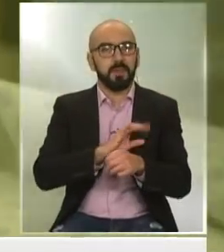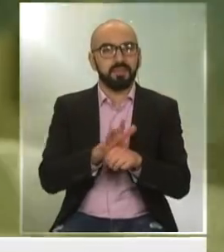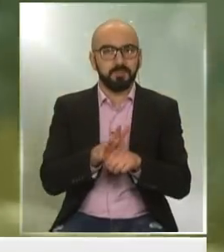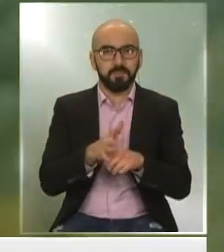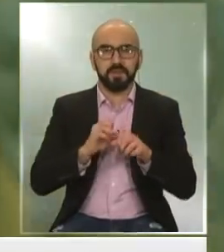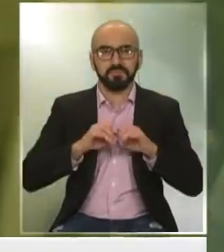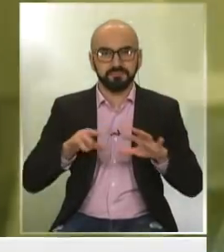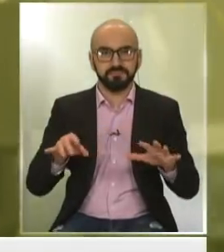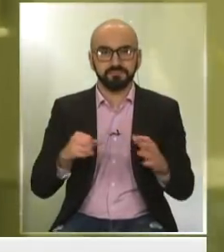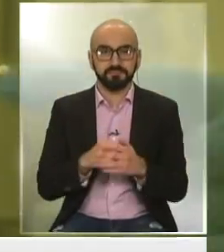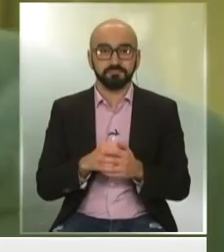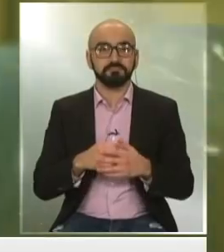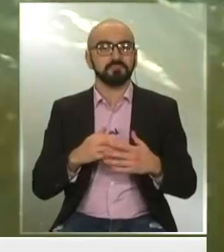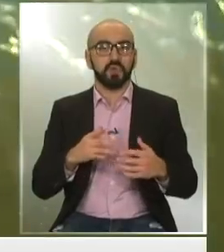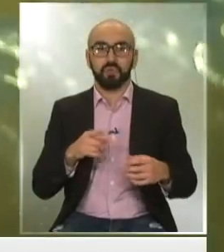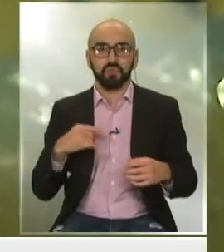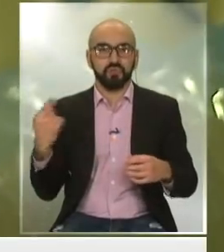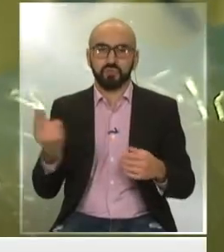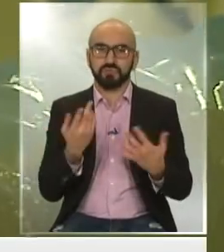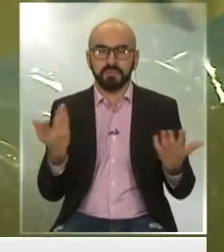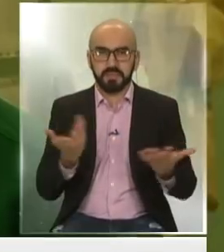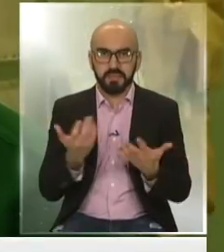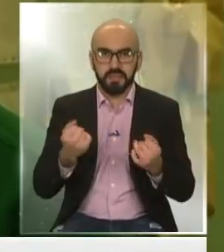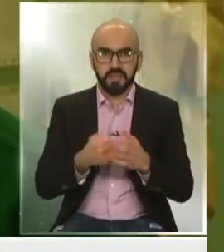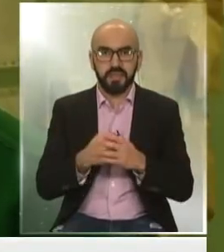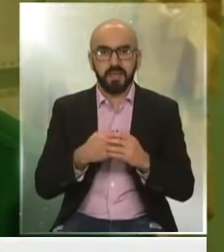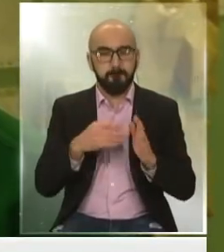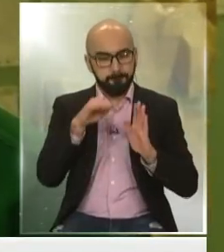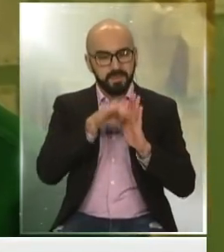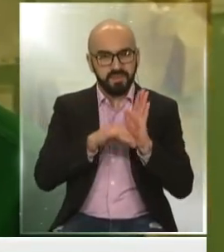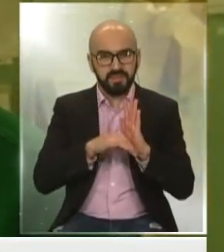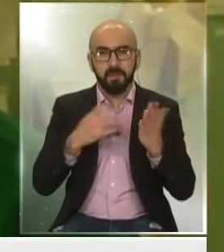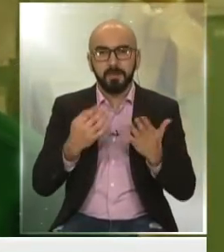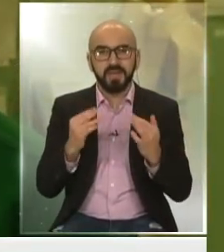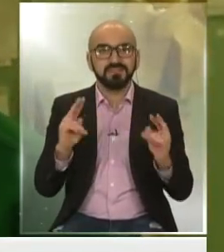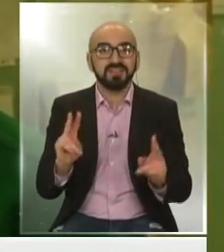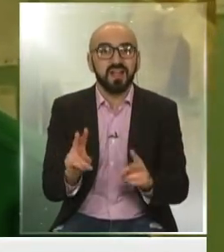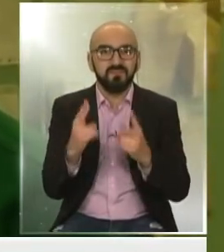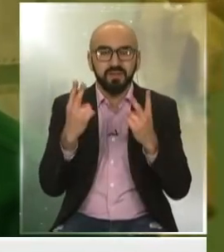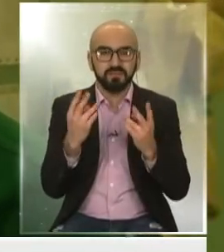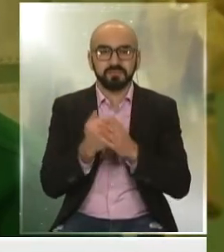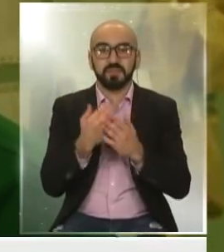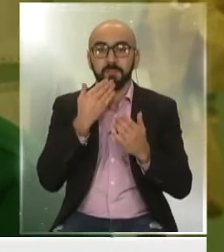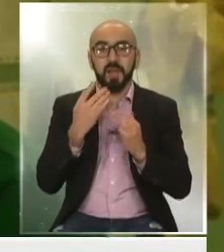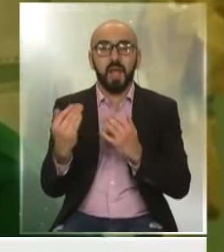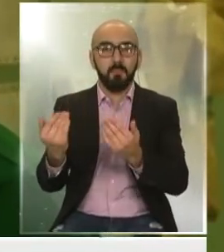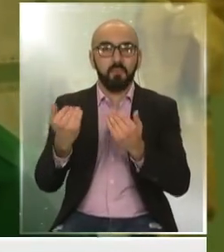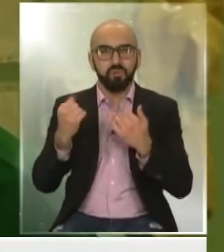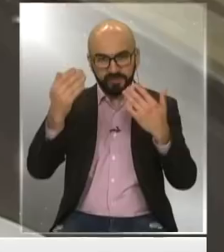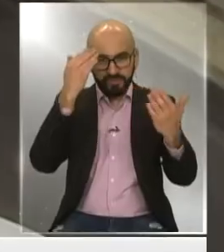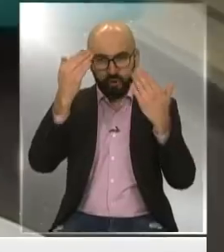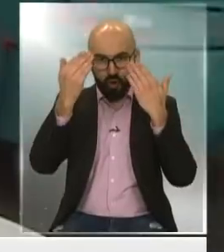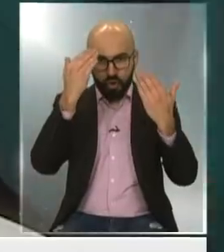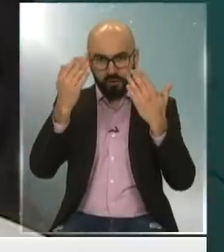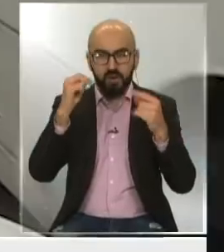Nosotros hemos tenido que tener medidas de salvataje, hemos tenido apoyo psicológico acá en la